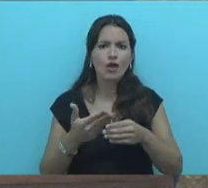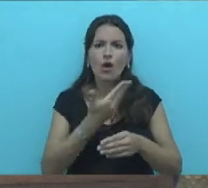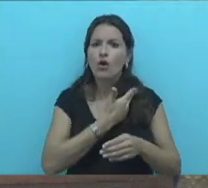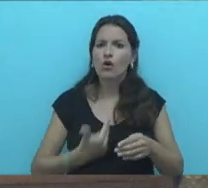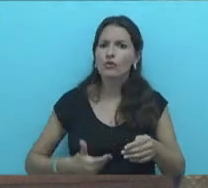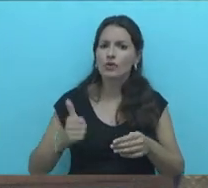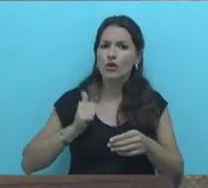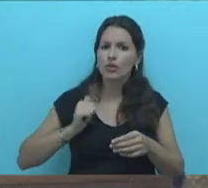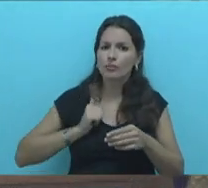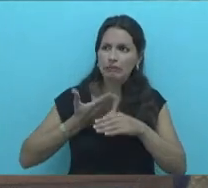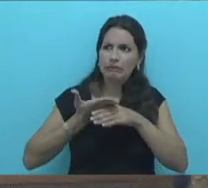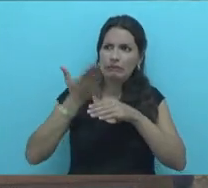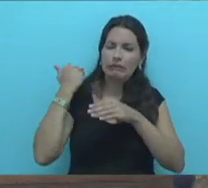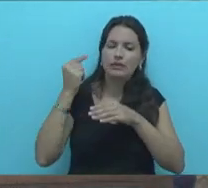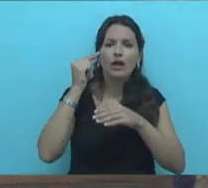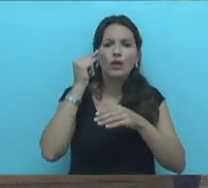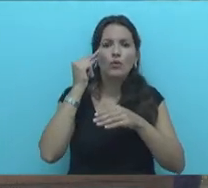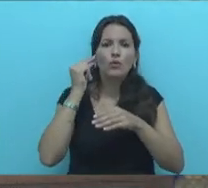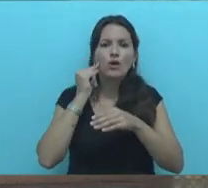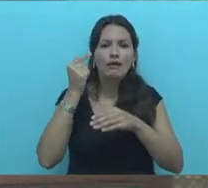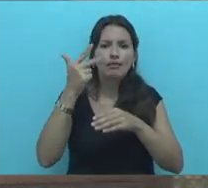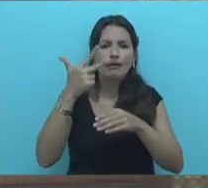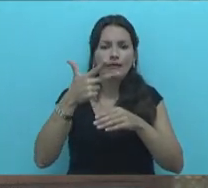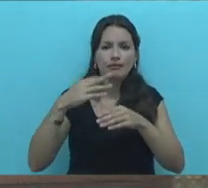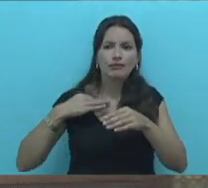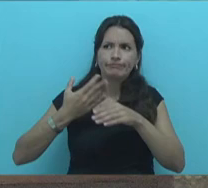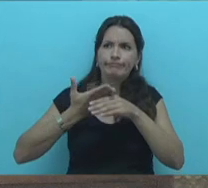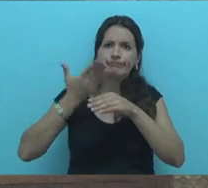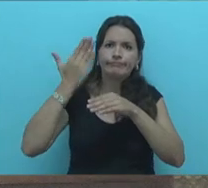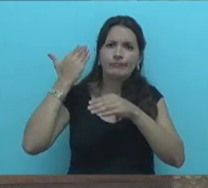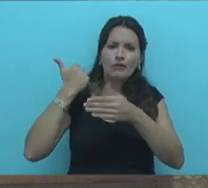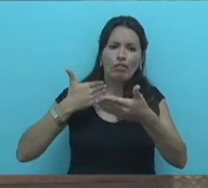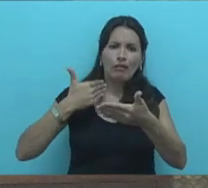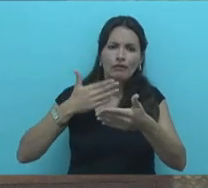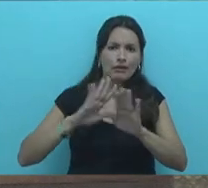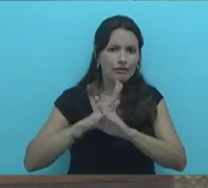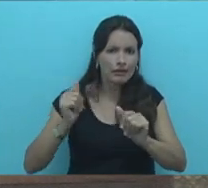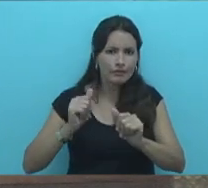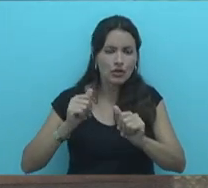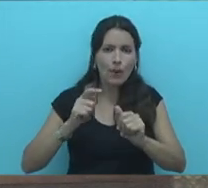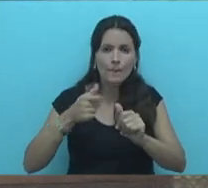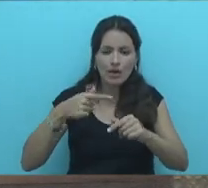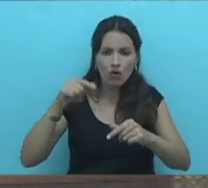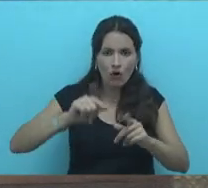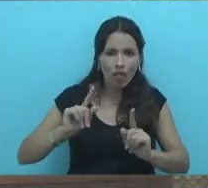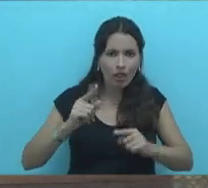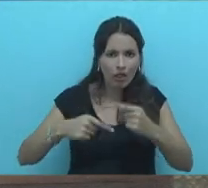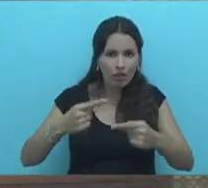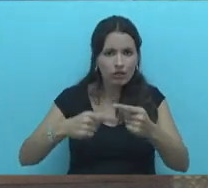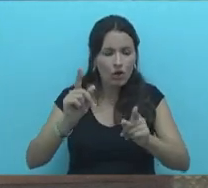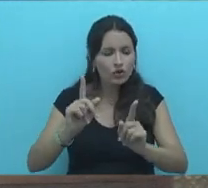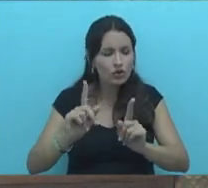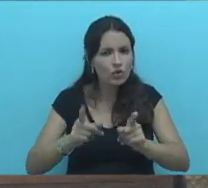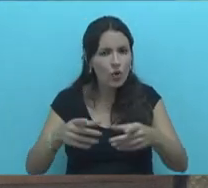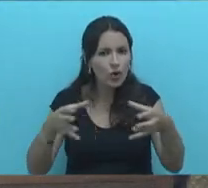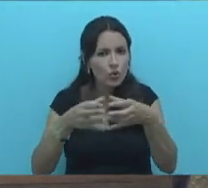hay grupos mafiosos enquistados en el gobierno nacional y que, como todo grupo mafioso que está enquistado en el